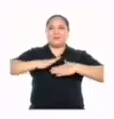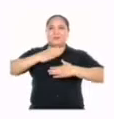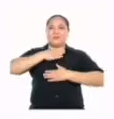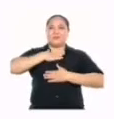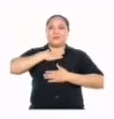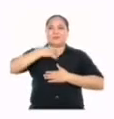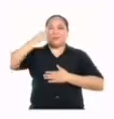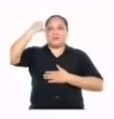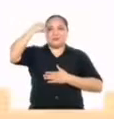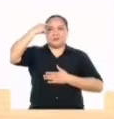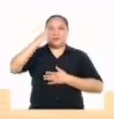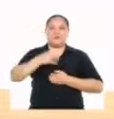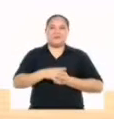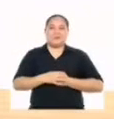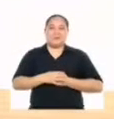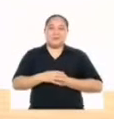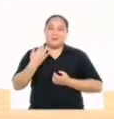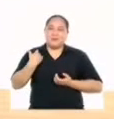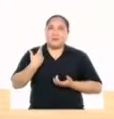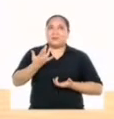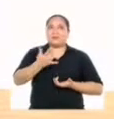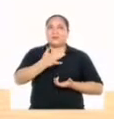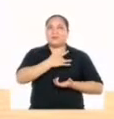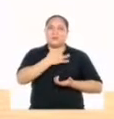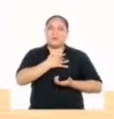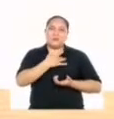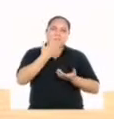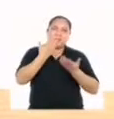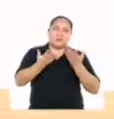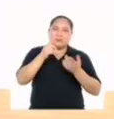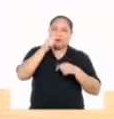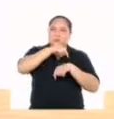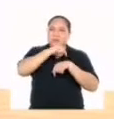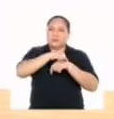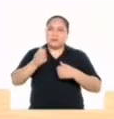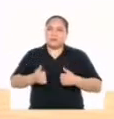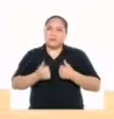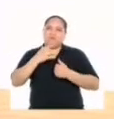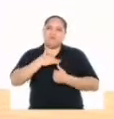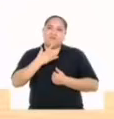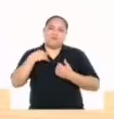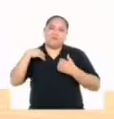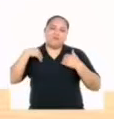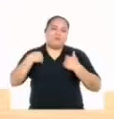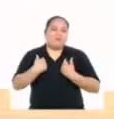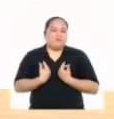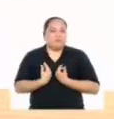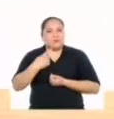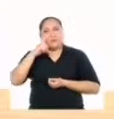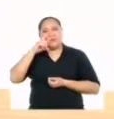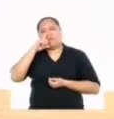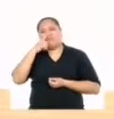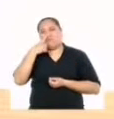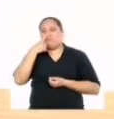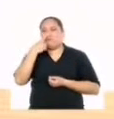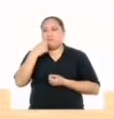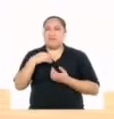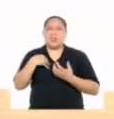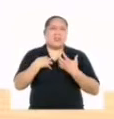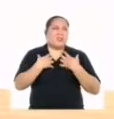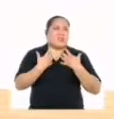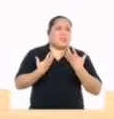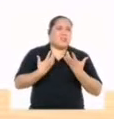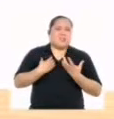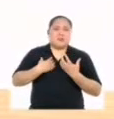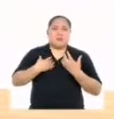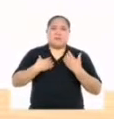del cuerpo y de la mente. Me ha pasado que en algún momento de mi vida me he sentido cansada, aburrida,